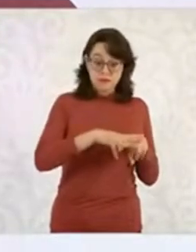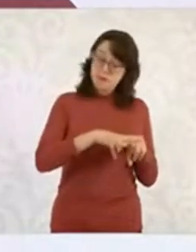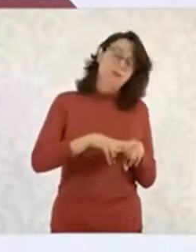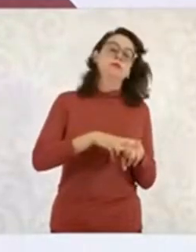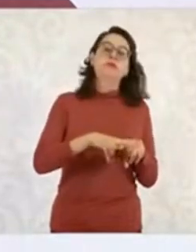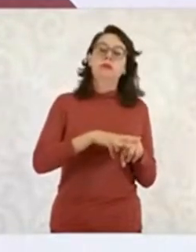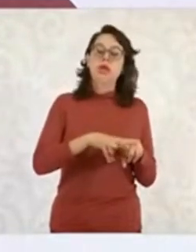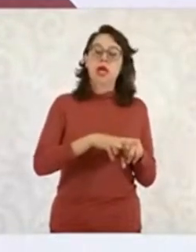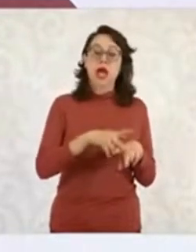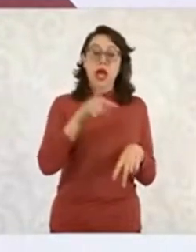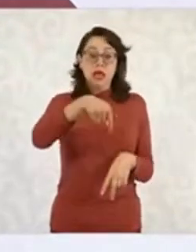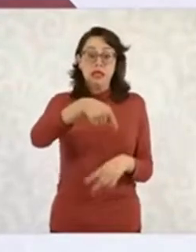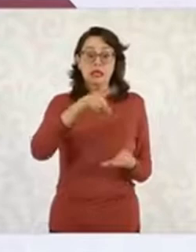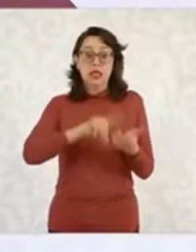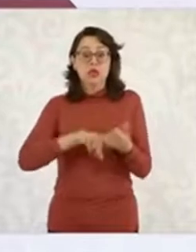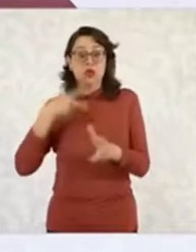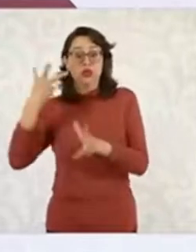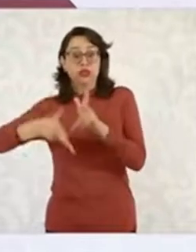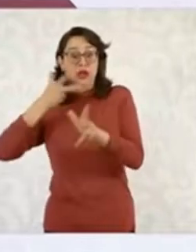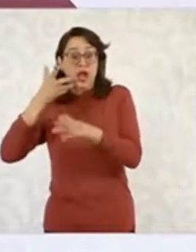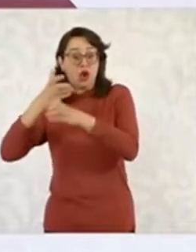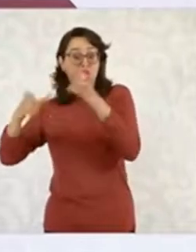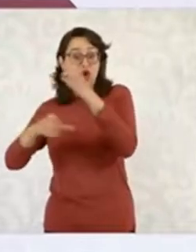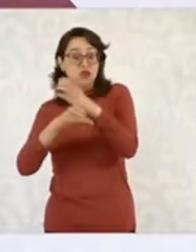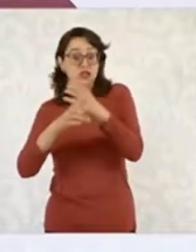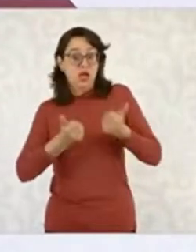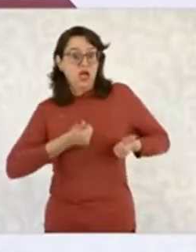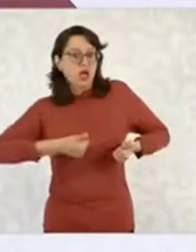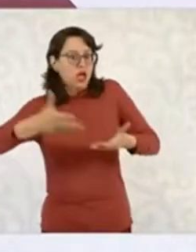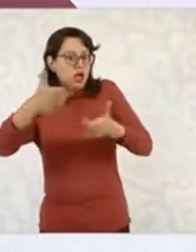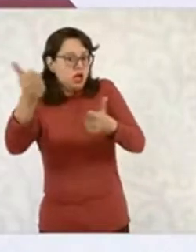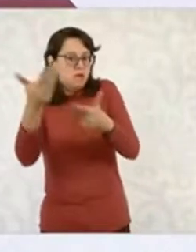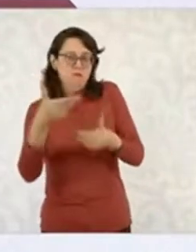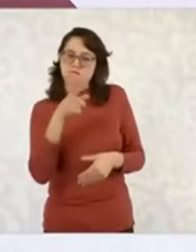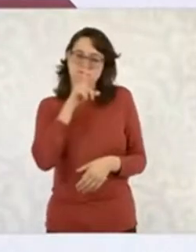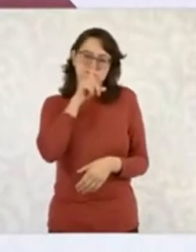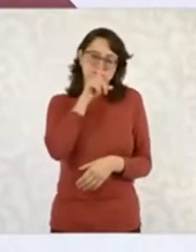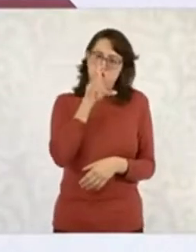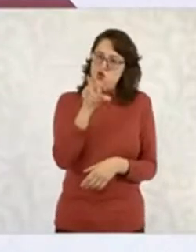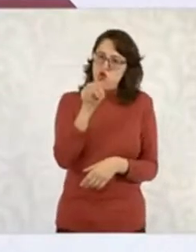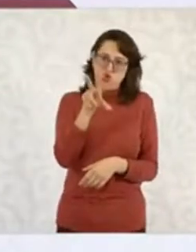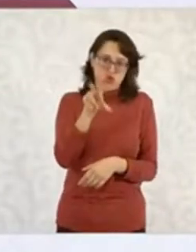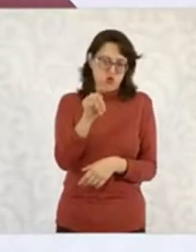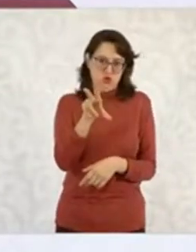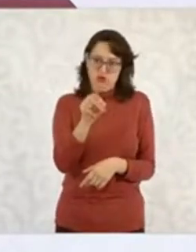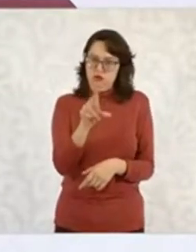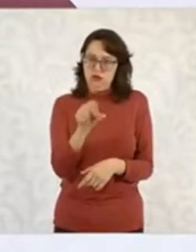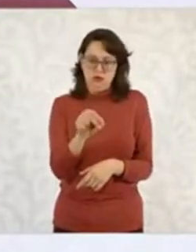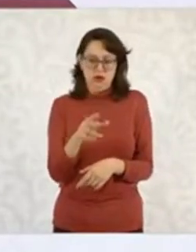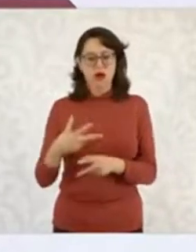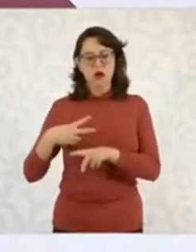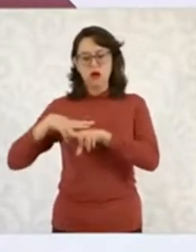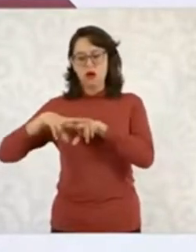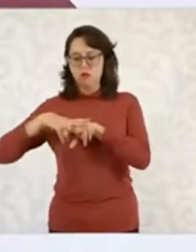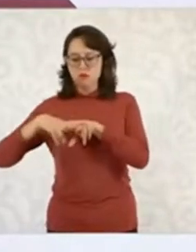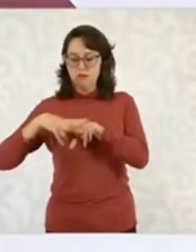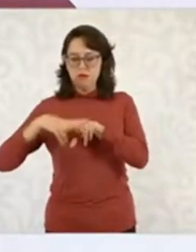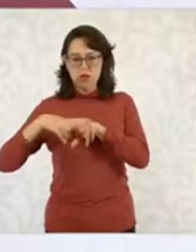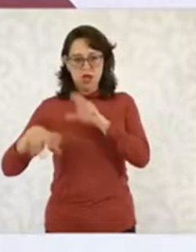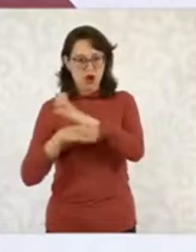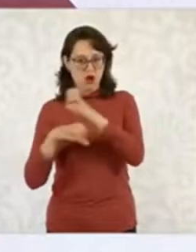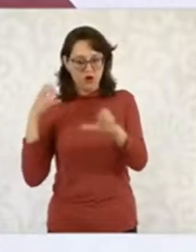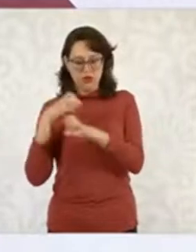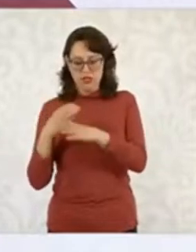para el uso exclusivo del servicio de pasajeros, aunque el trazo va pegado a las vías de carga